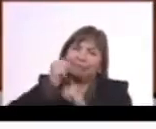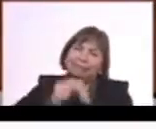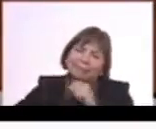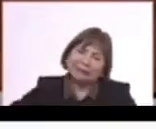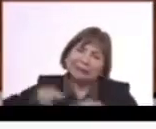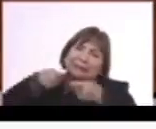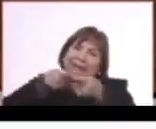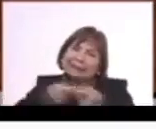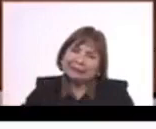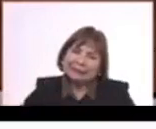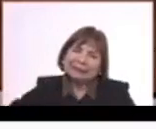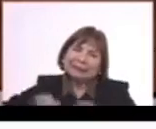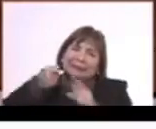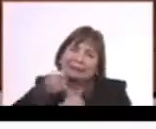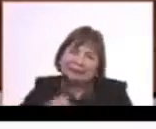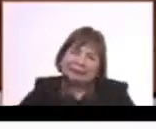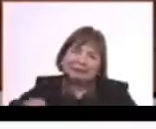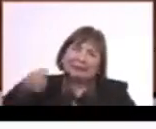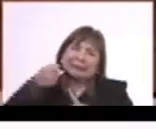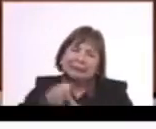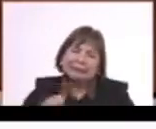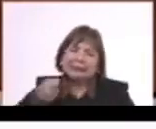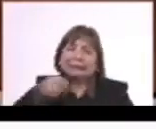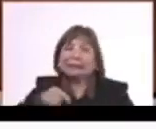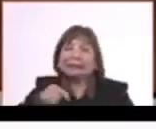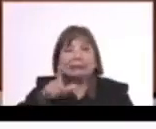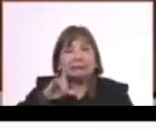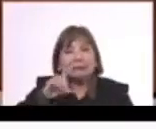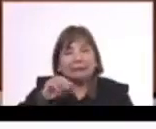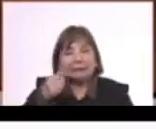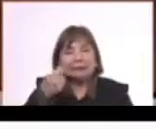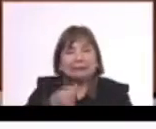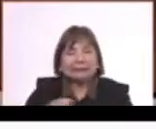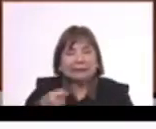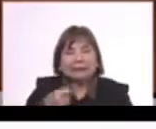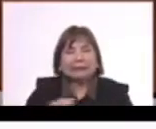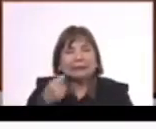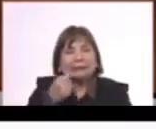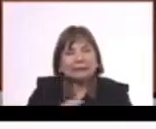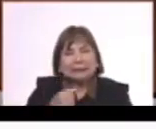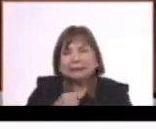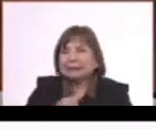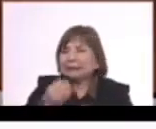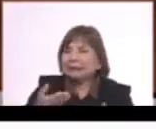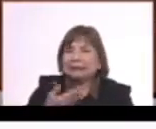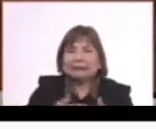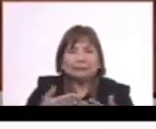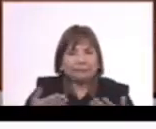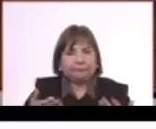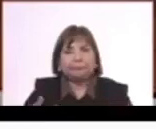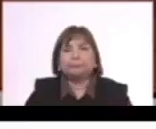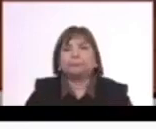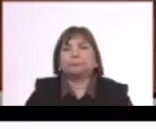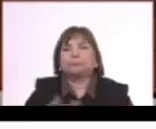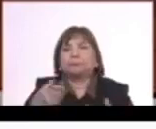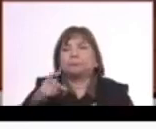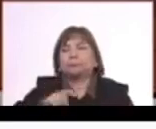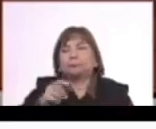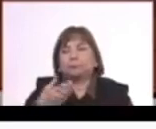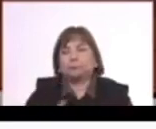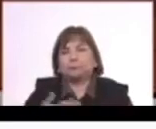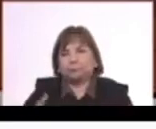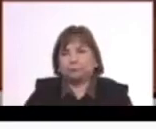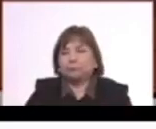trabajando por esto, incluso el mismo doctor Luna, que también tiene años trabajando siempre con las clases más necesitadas y